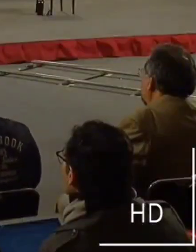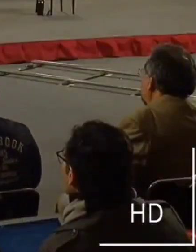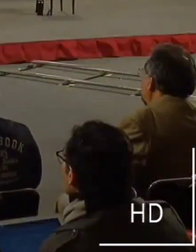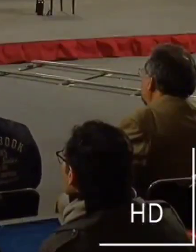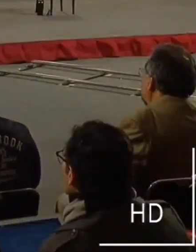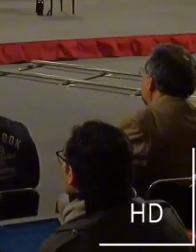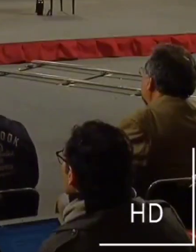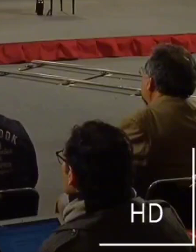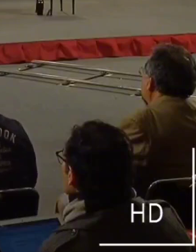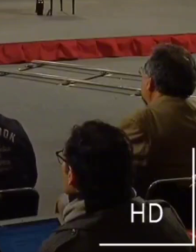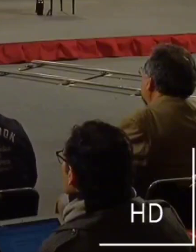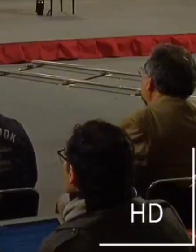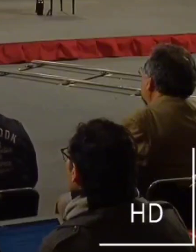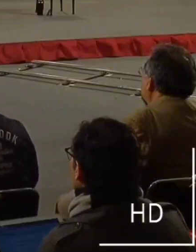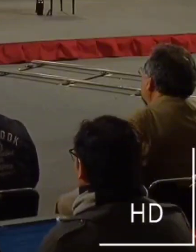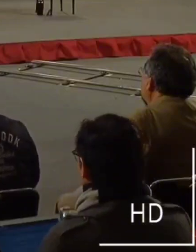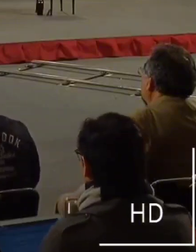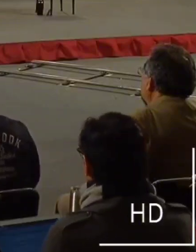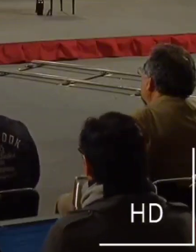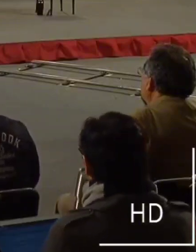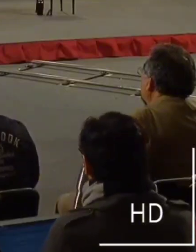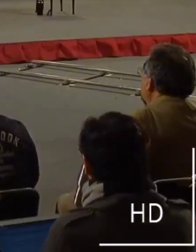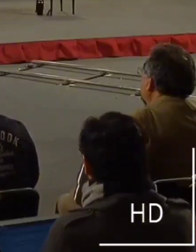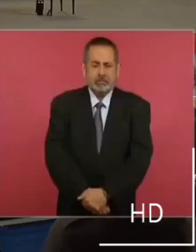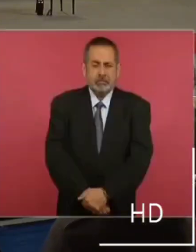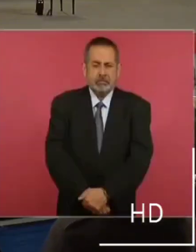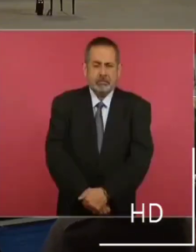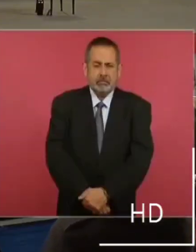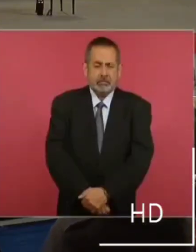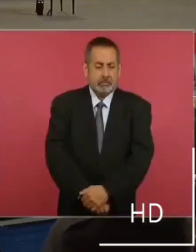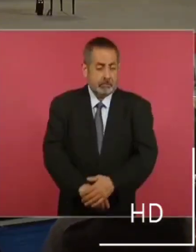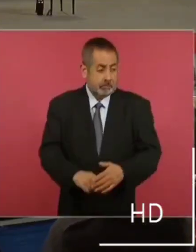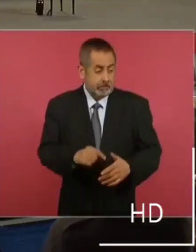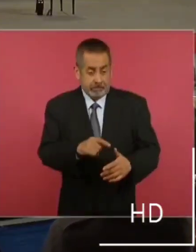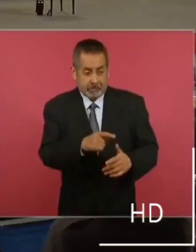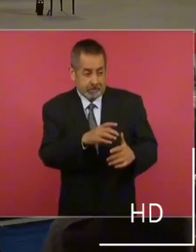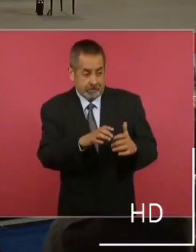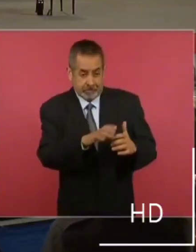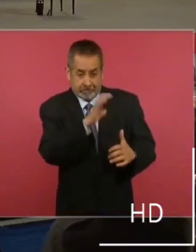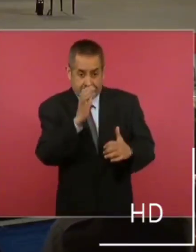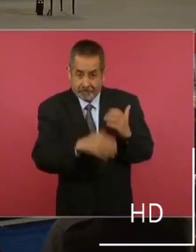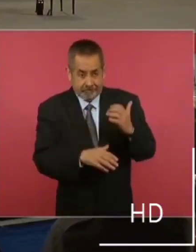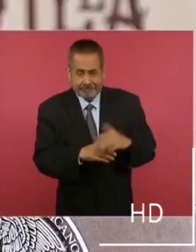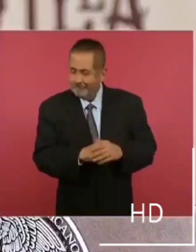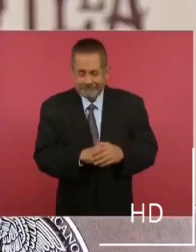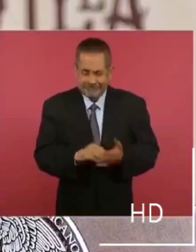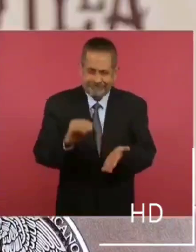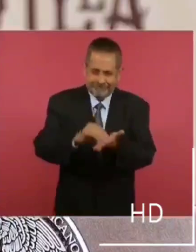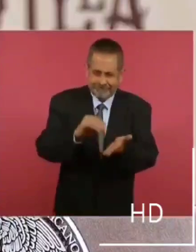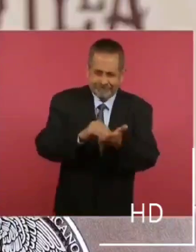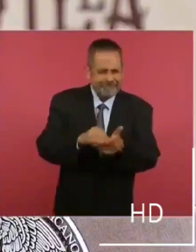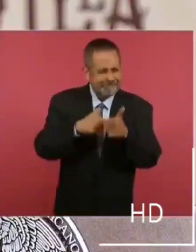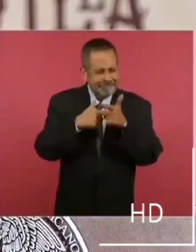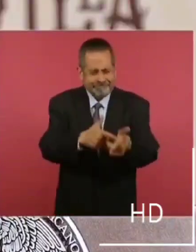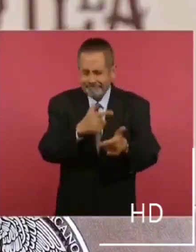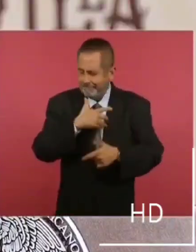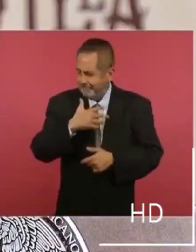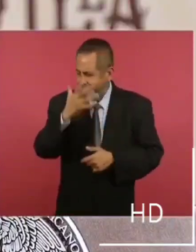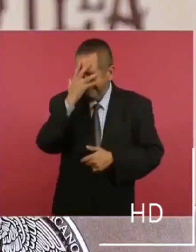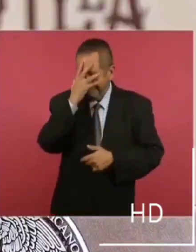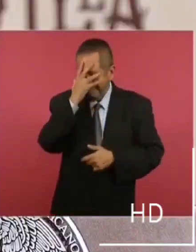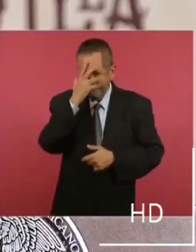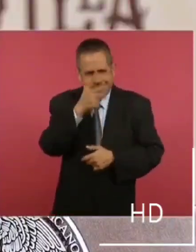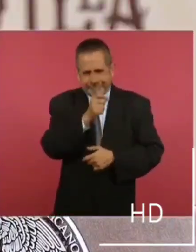Pues sí, aceptando los privilegios. Si creen que aquí termina este penosísimo episodio, pues no. En el